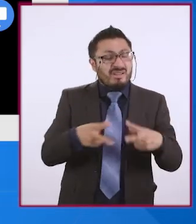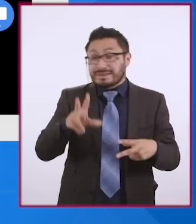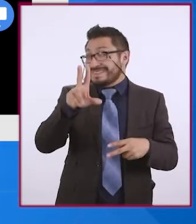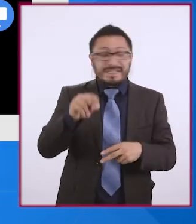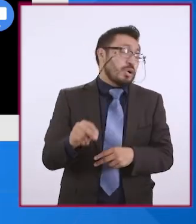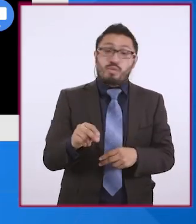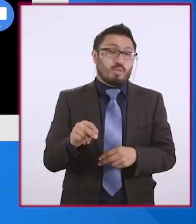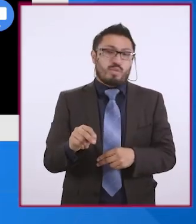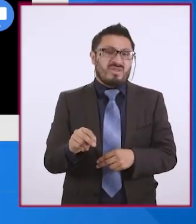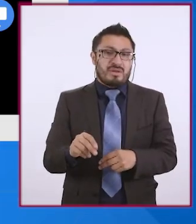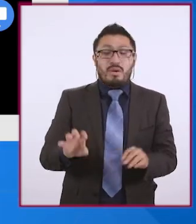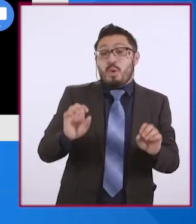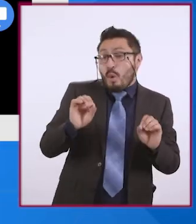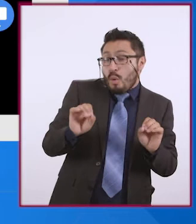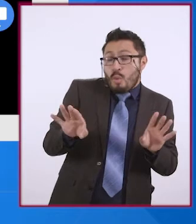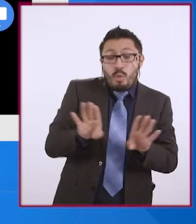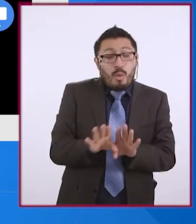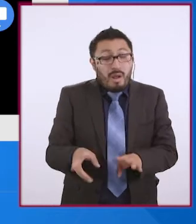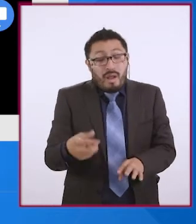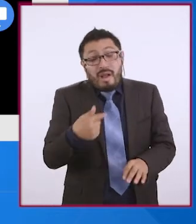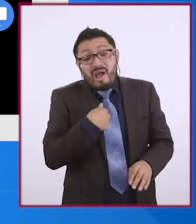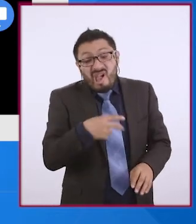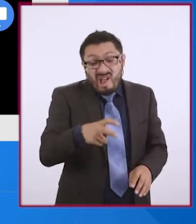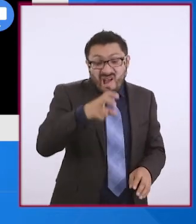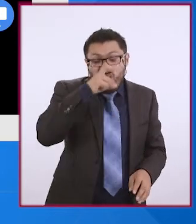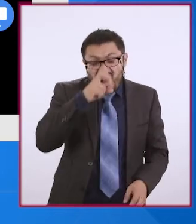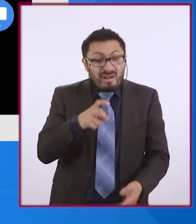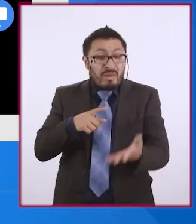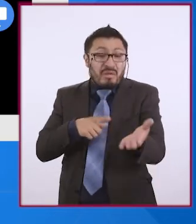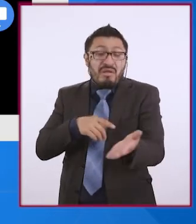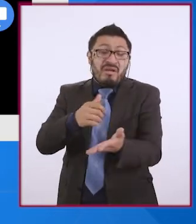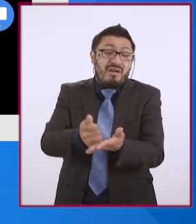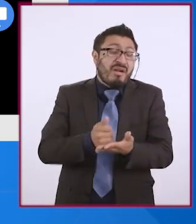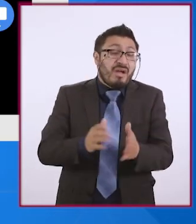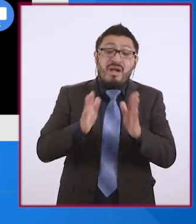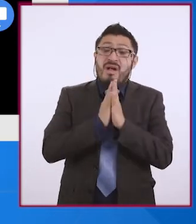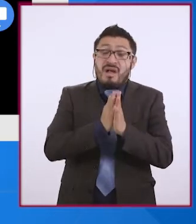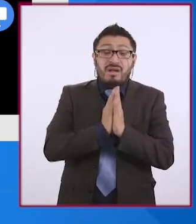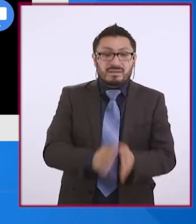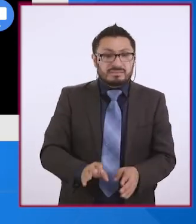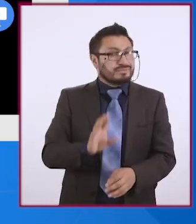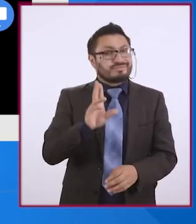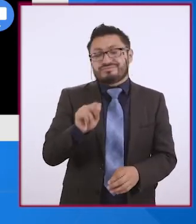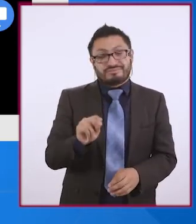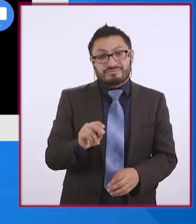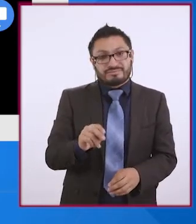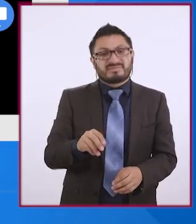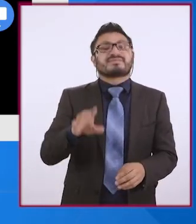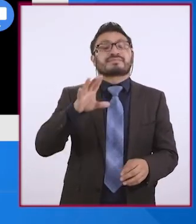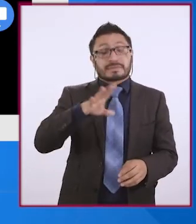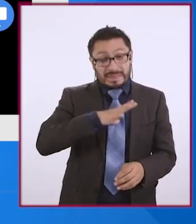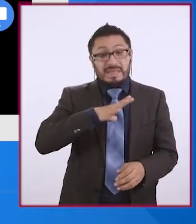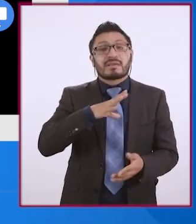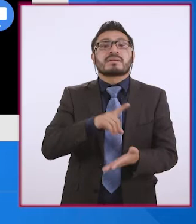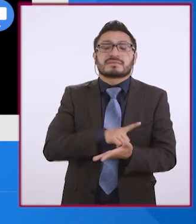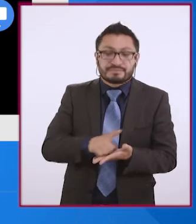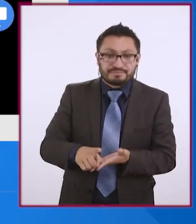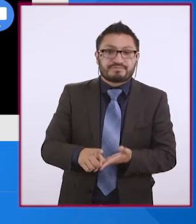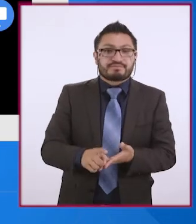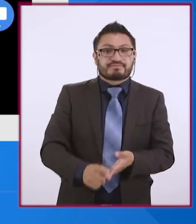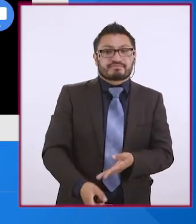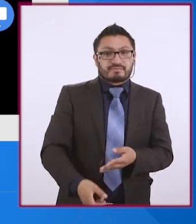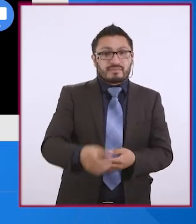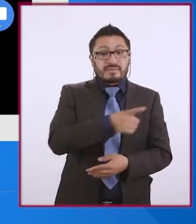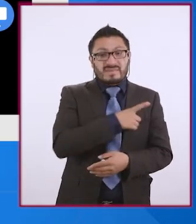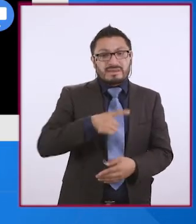por la exigencia de favores cuando lo que se tiene son derechos que